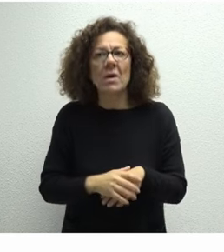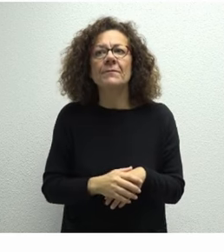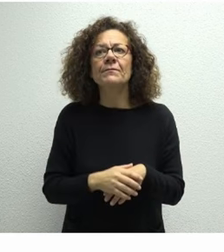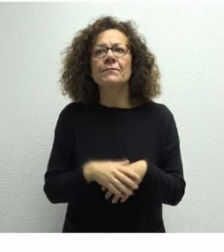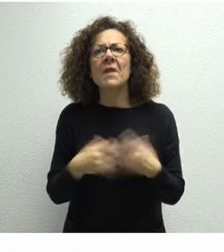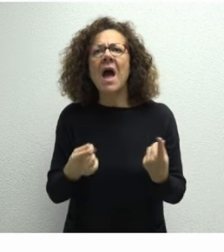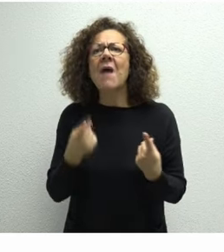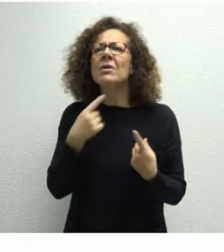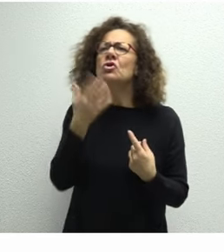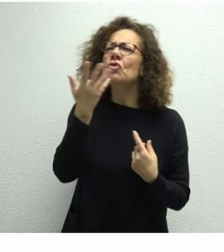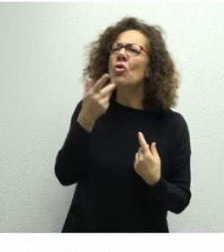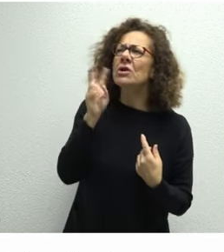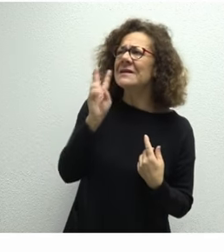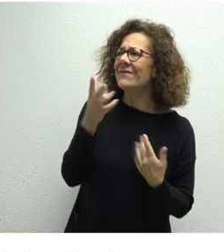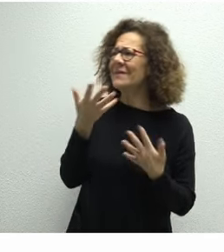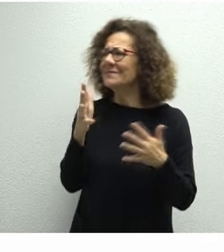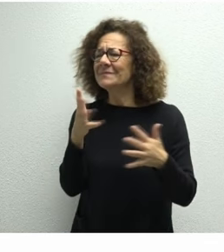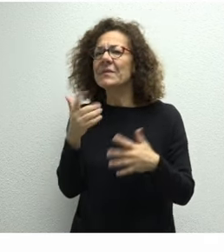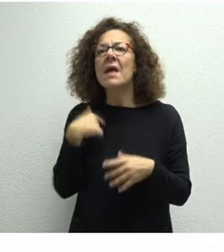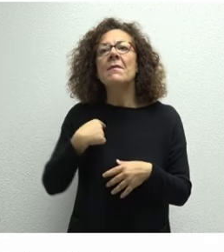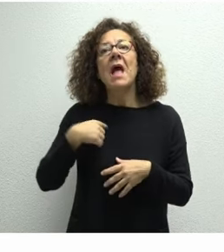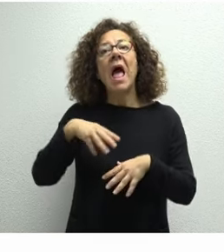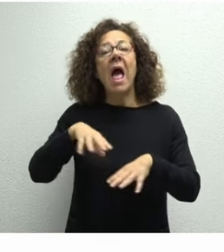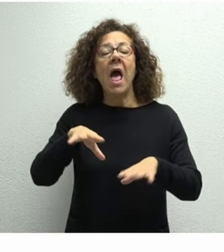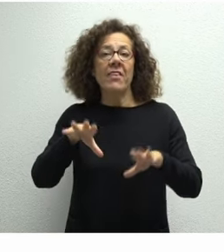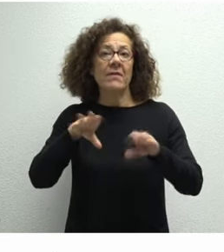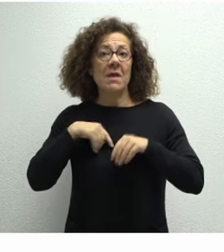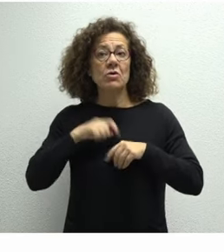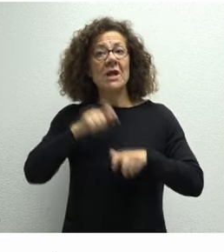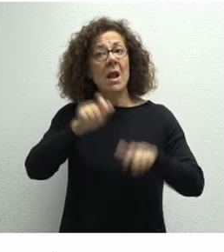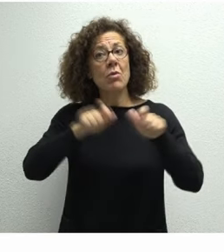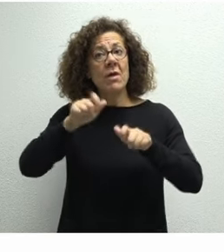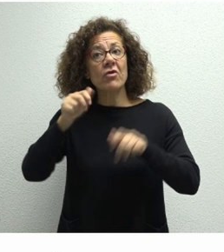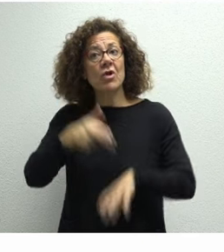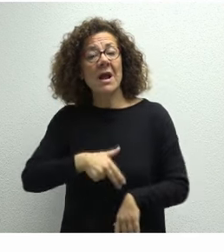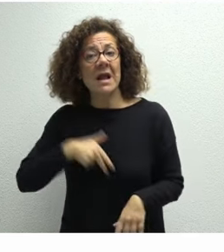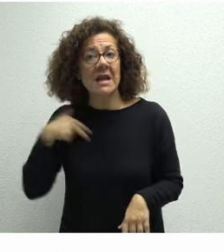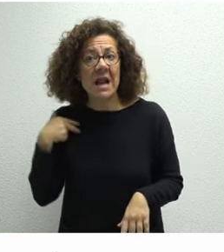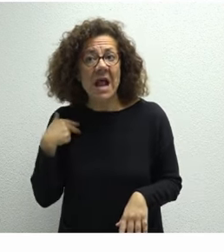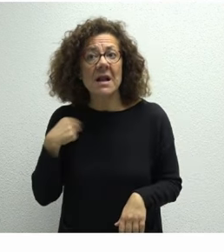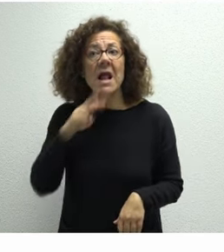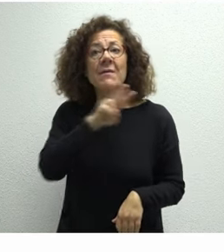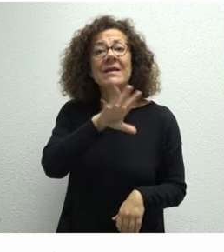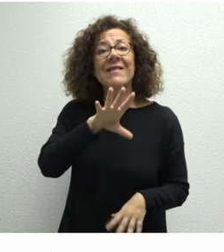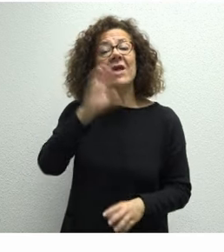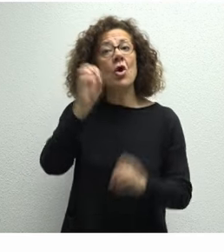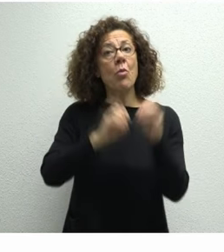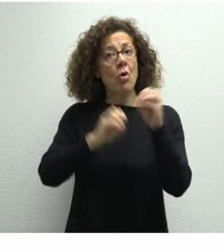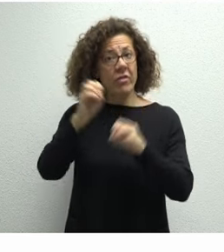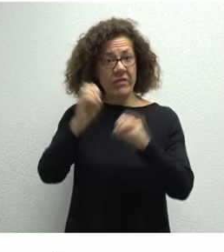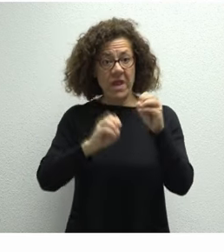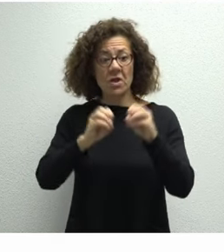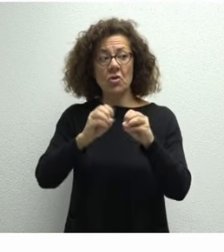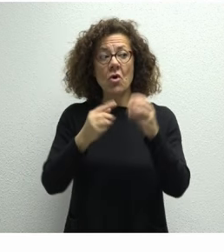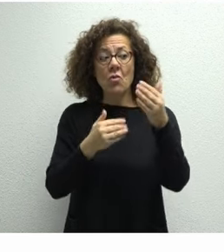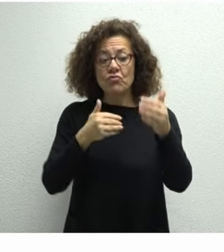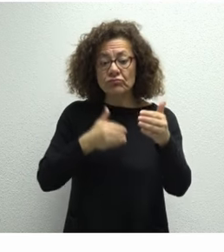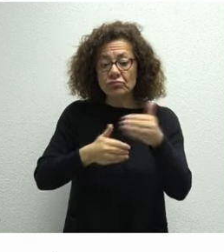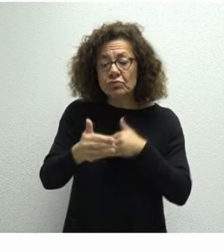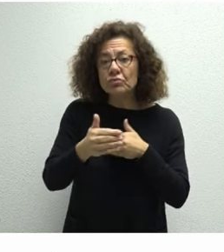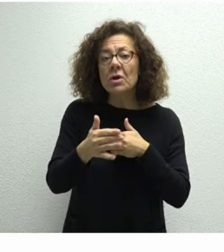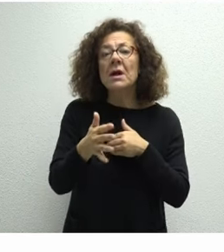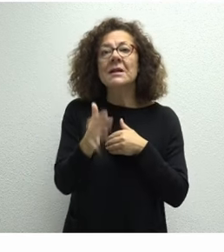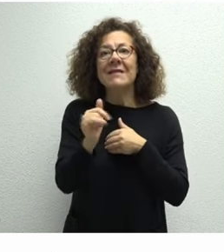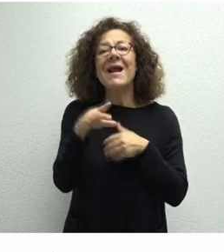se ven bien los colores no aceptemos que en la población general un 25% tendrá en algún momento de su vida